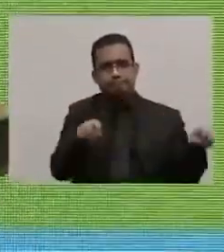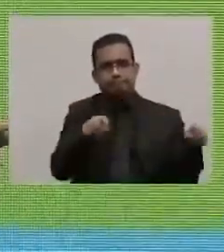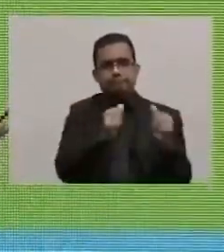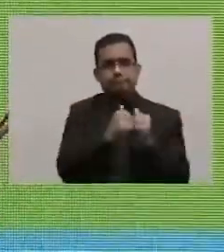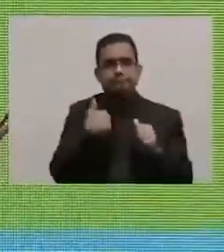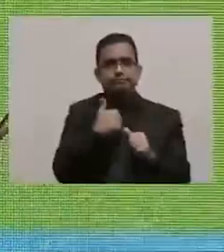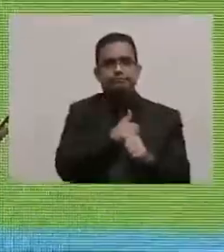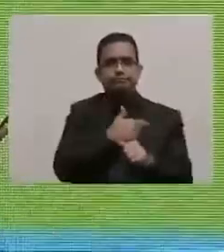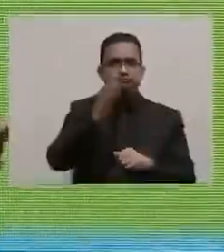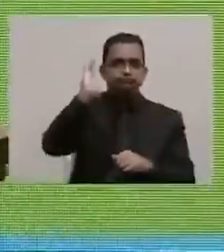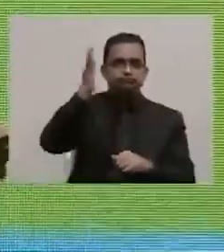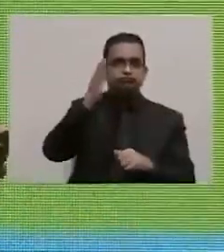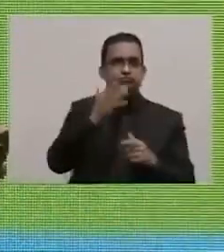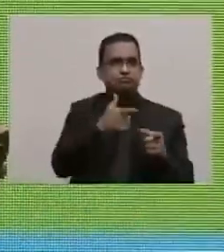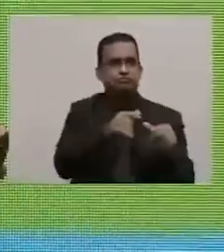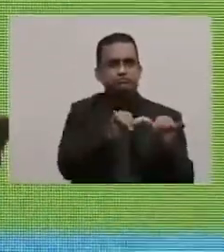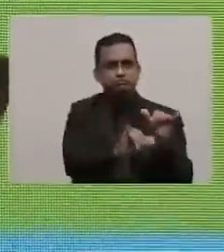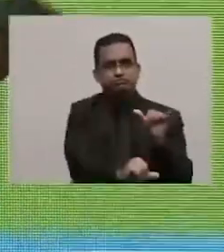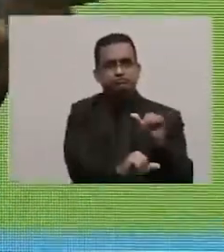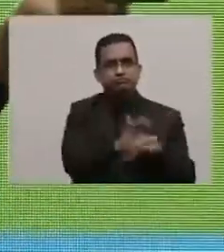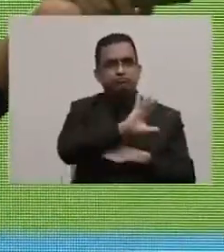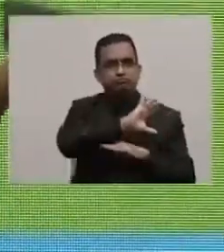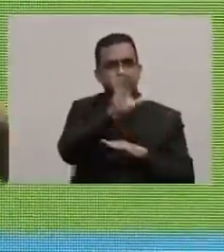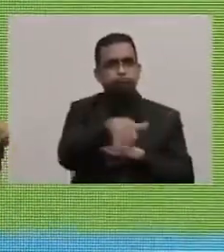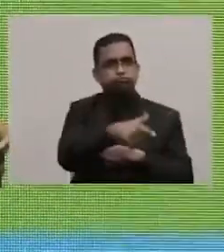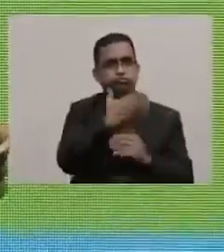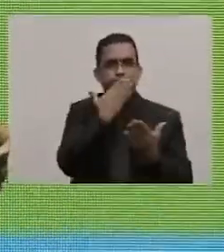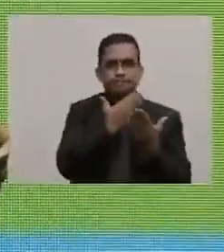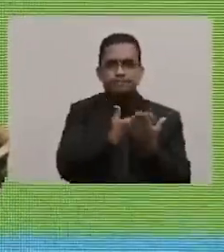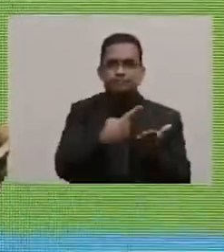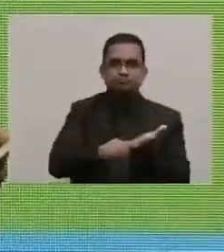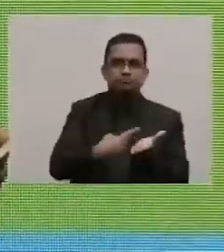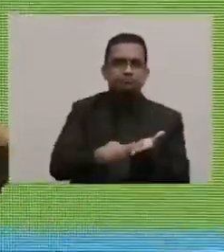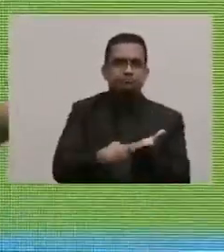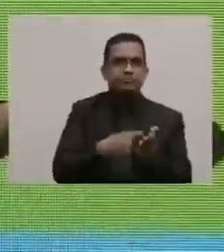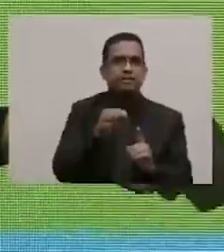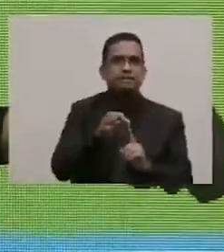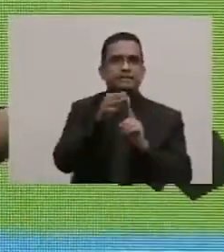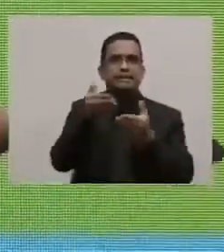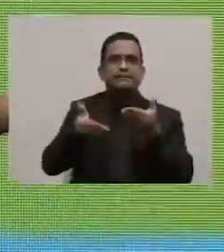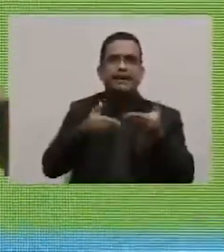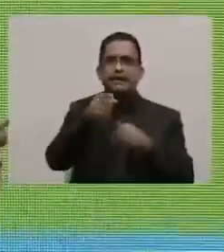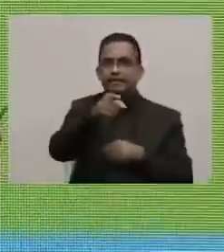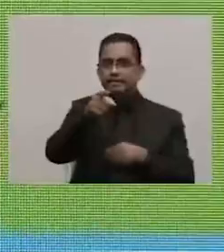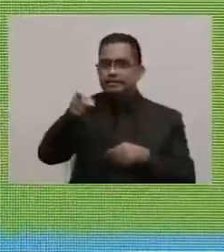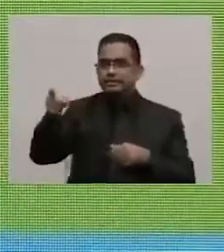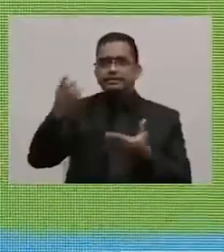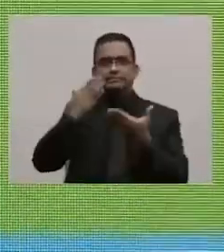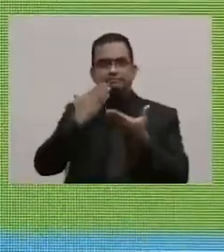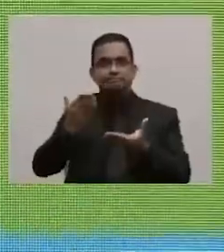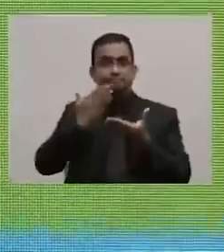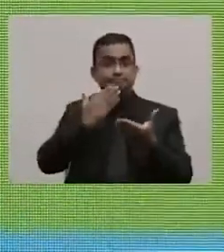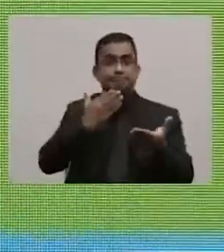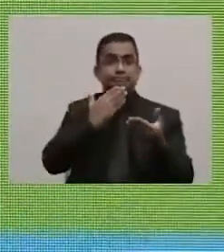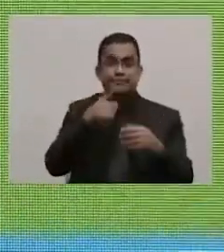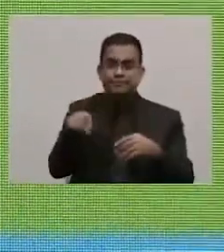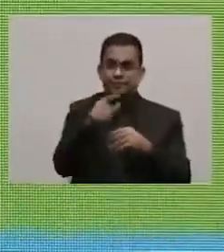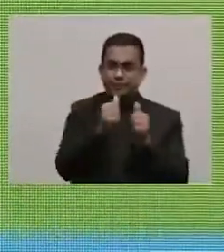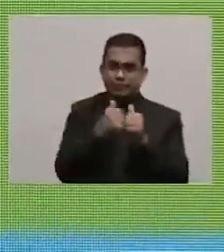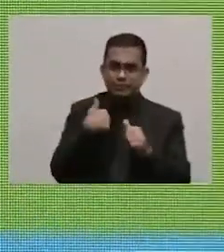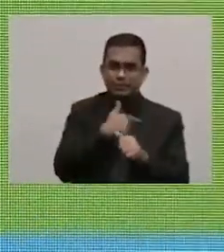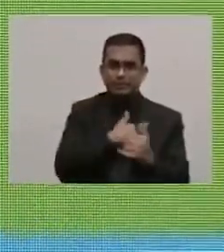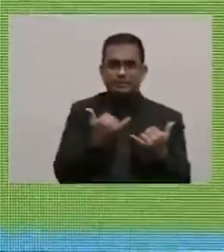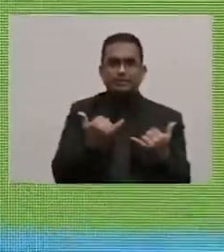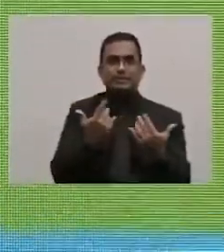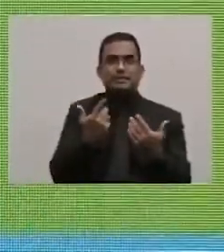estar presente aquí, ¿no?, por permanecer todo este tiempo. A todos nuestros invitados especiales, todos, gracias por acompañarnos, a